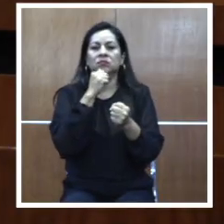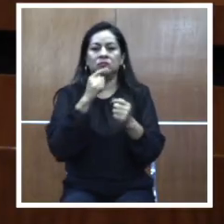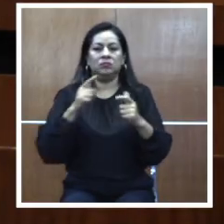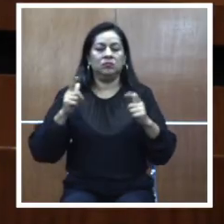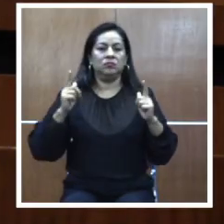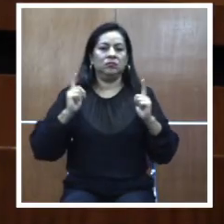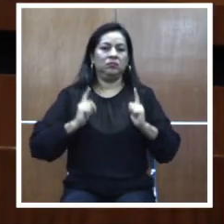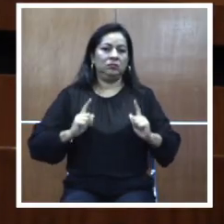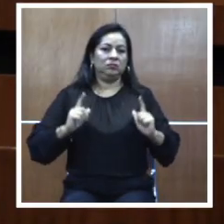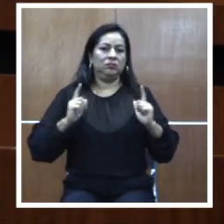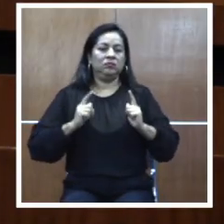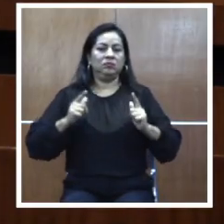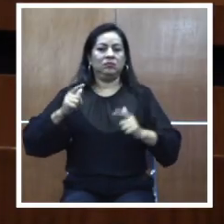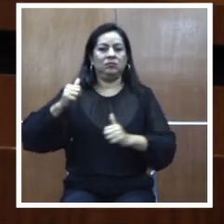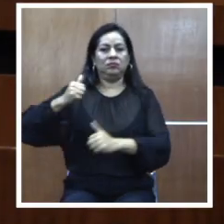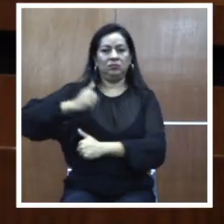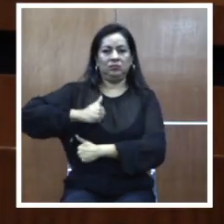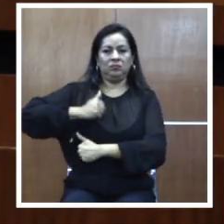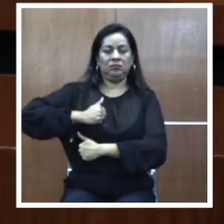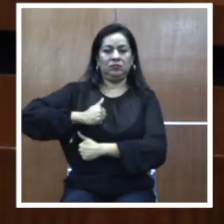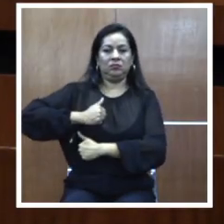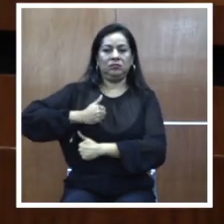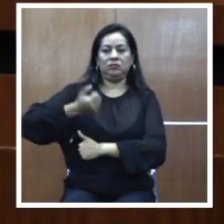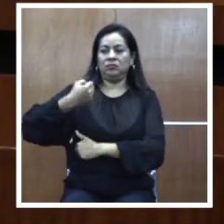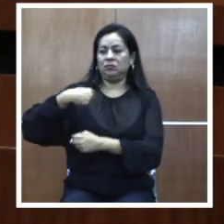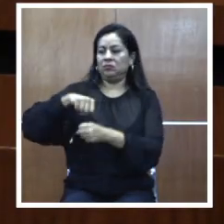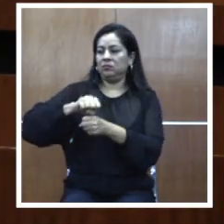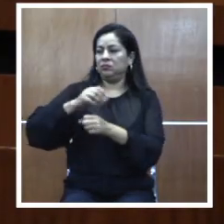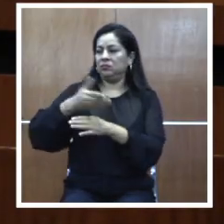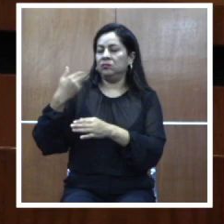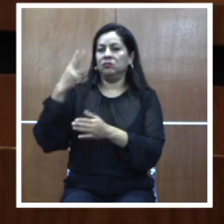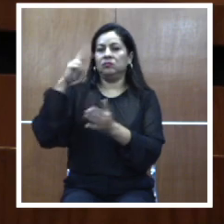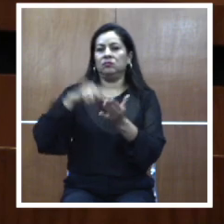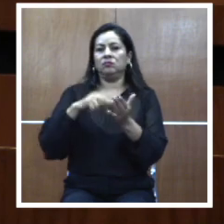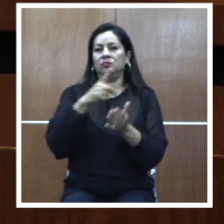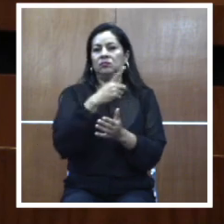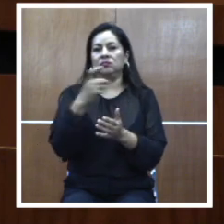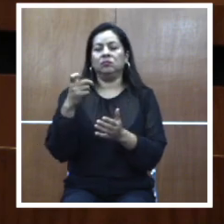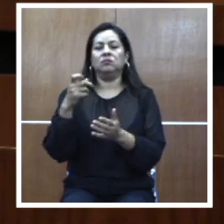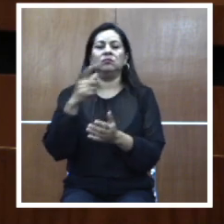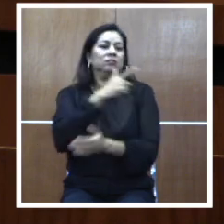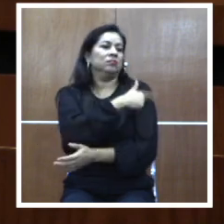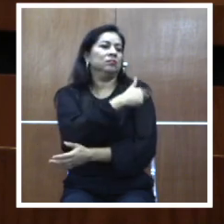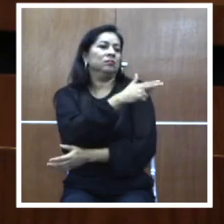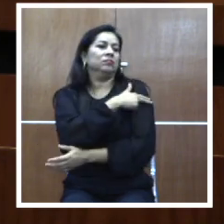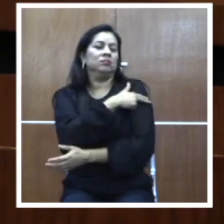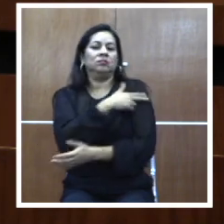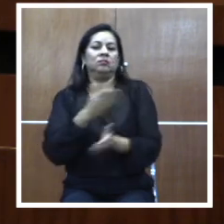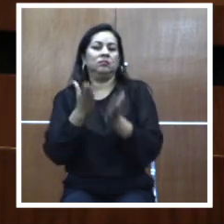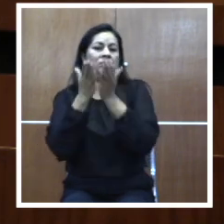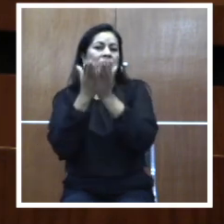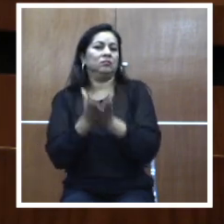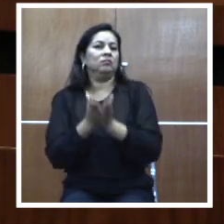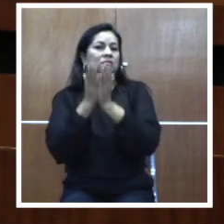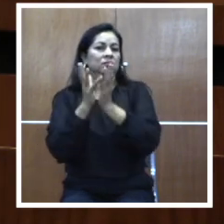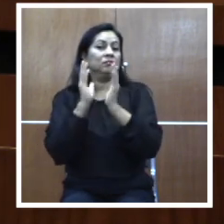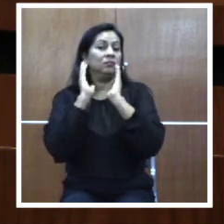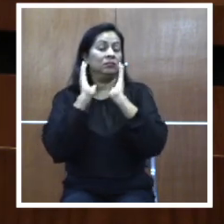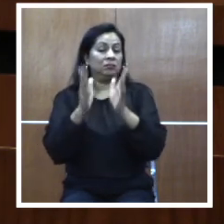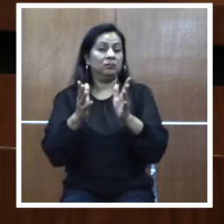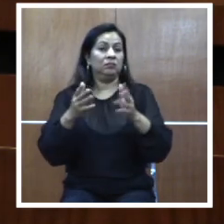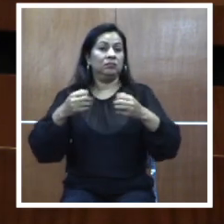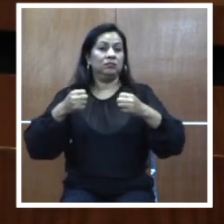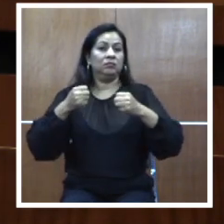militares. Este fin de semana, 2.100 efectivos de la Guardia Nacional y 700 marines están ya en